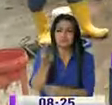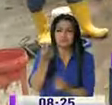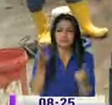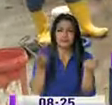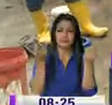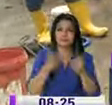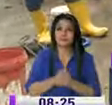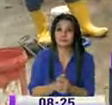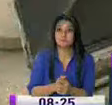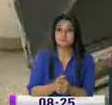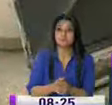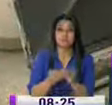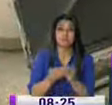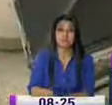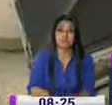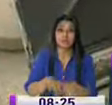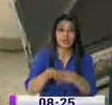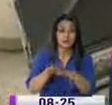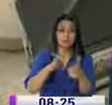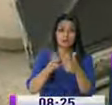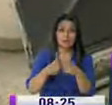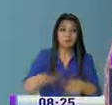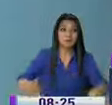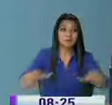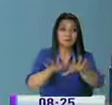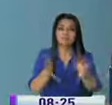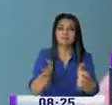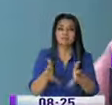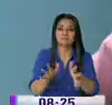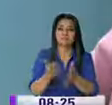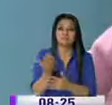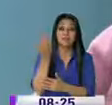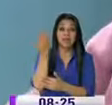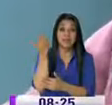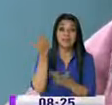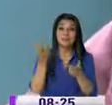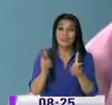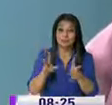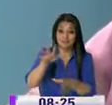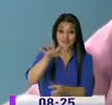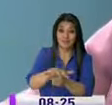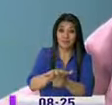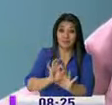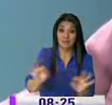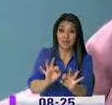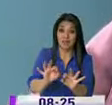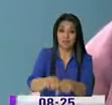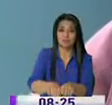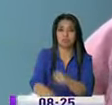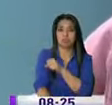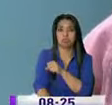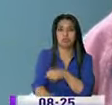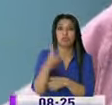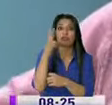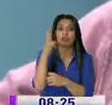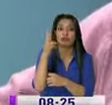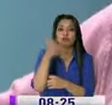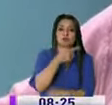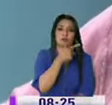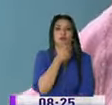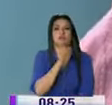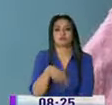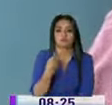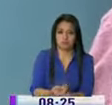inmediato, evitando así más inconvenientes para el barrio. La otra vez que estaba sin la tapa, sin nada, se cayeron dos borrachos, se habían